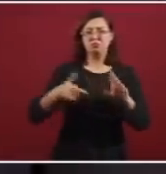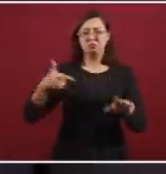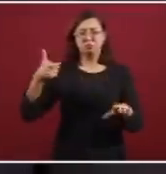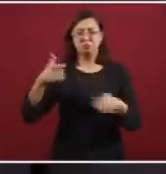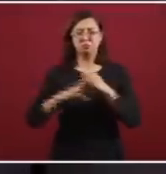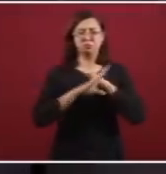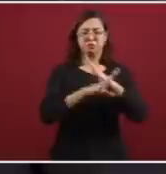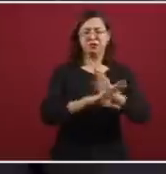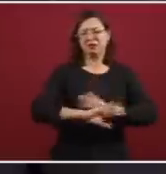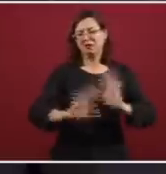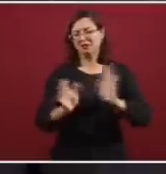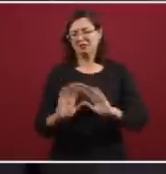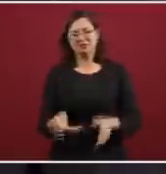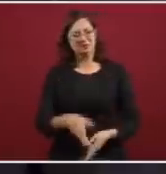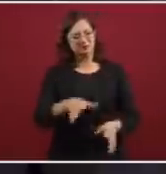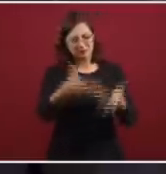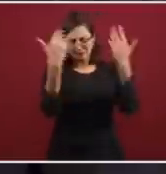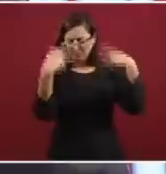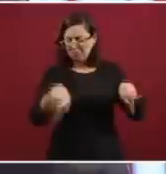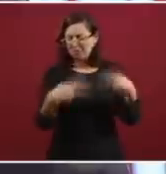van a remate,